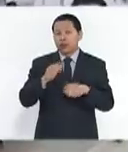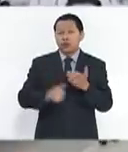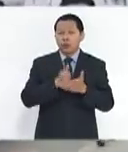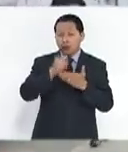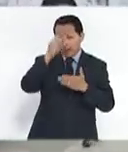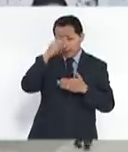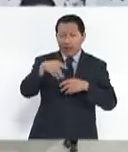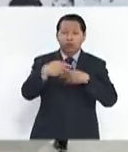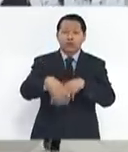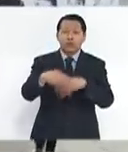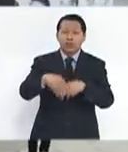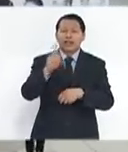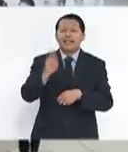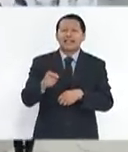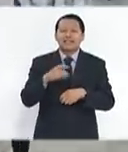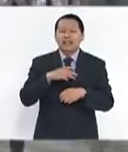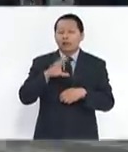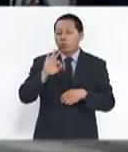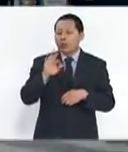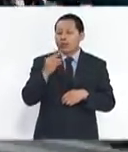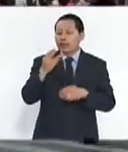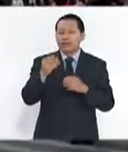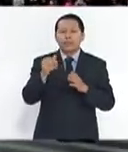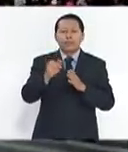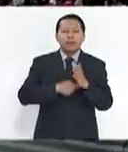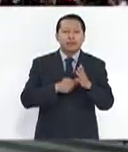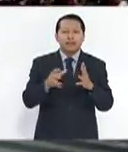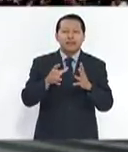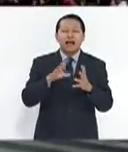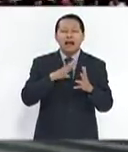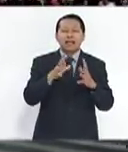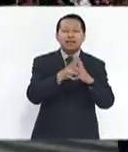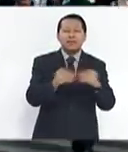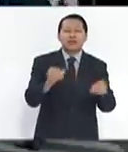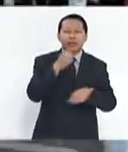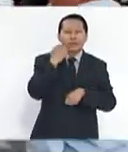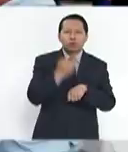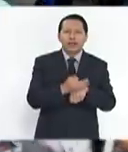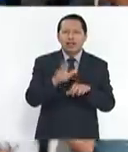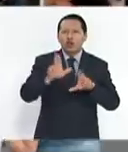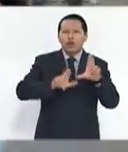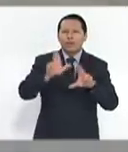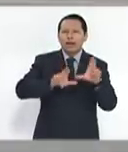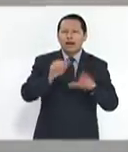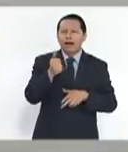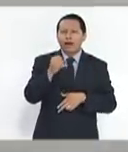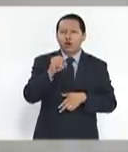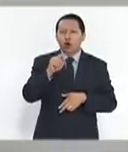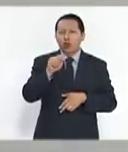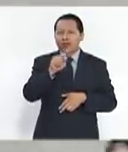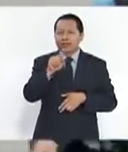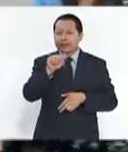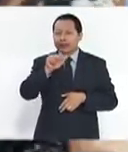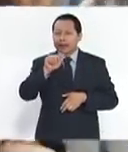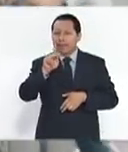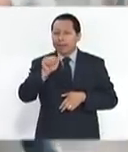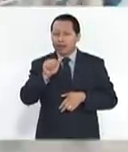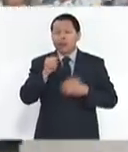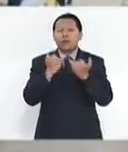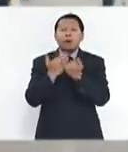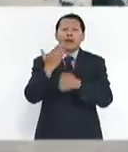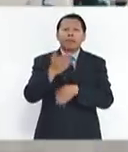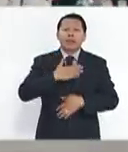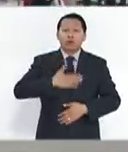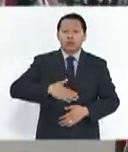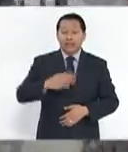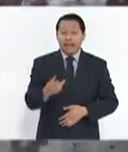México para conmemorar 43 meses de la desaparición de los 43 estudiantes de la Normal de Ayotzinapa, así como para exigir justicia